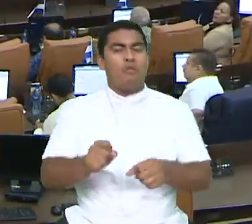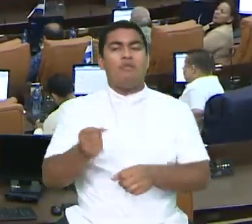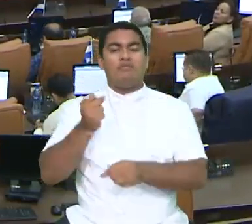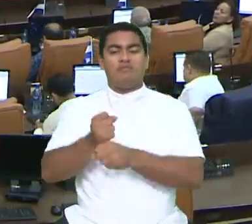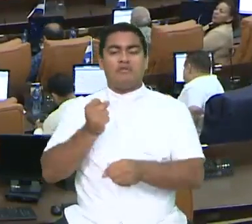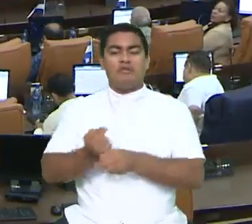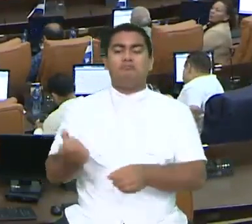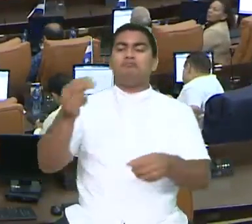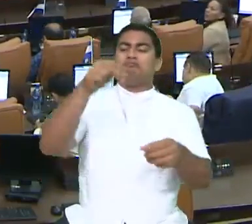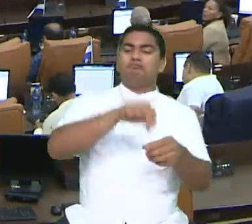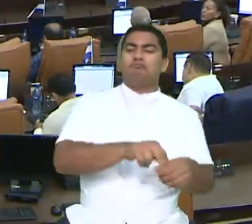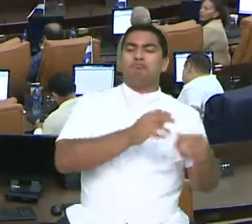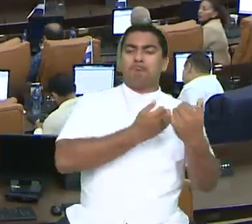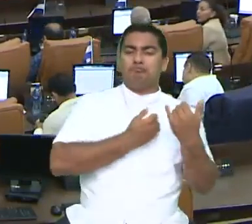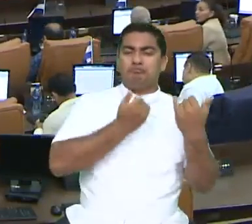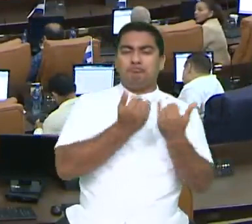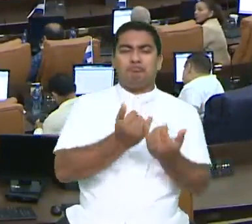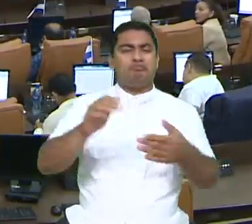del Estado.